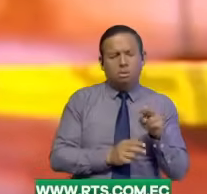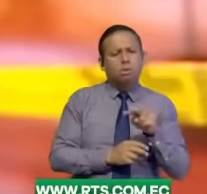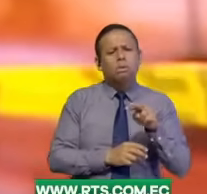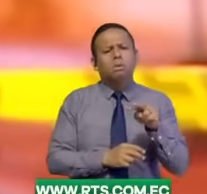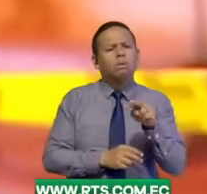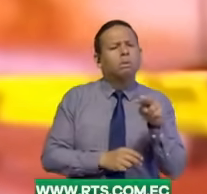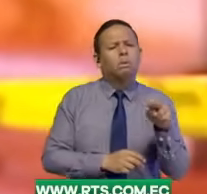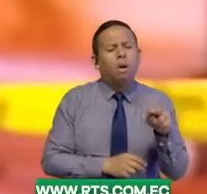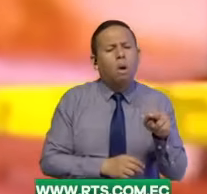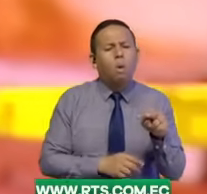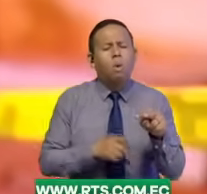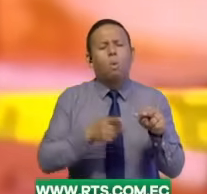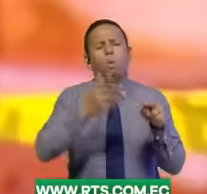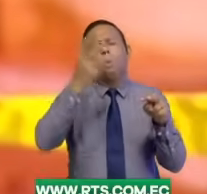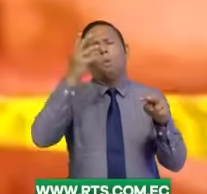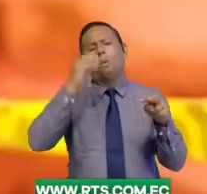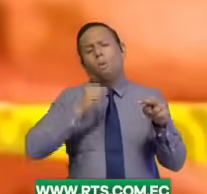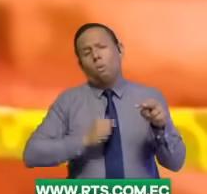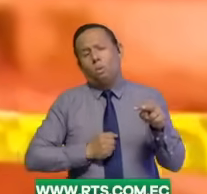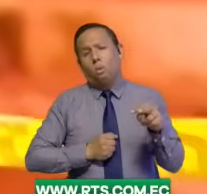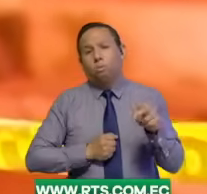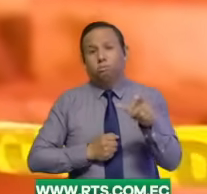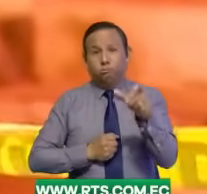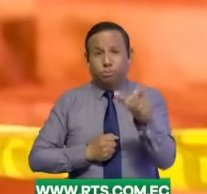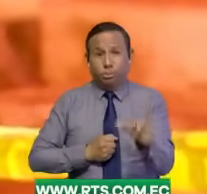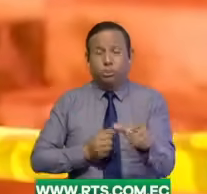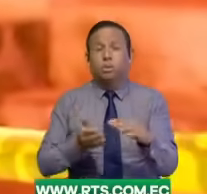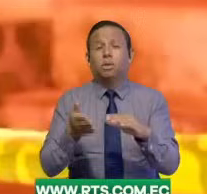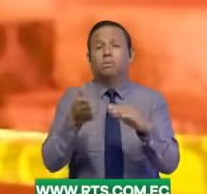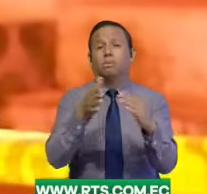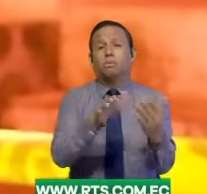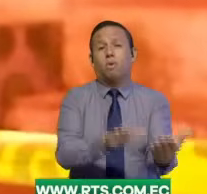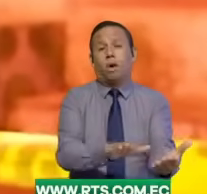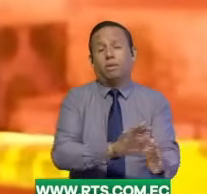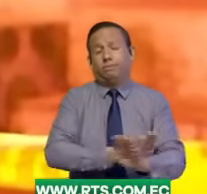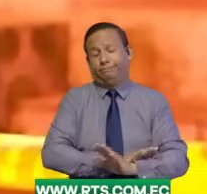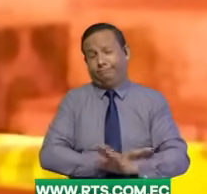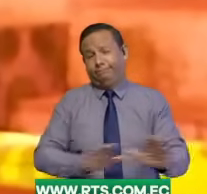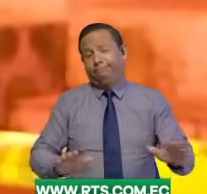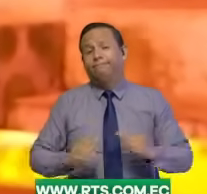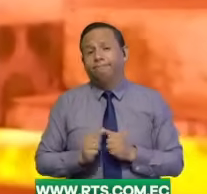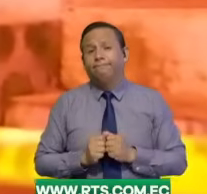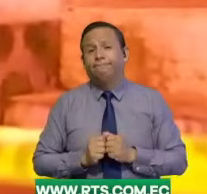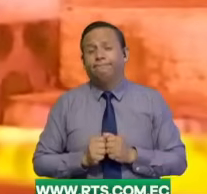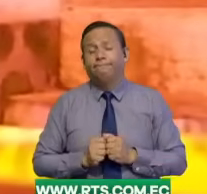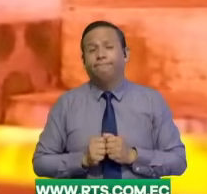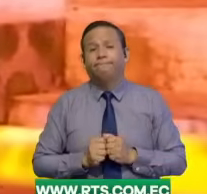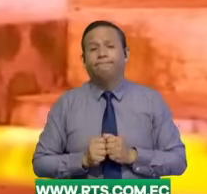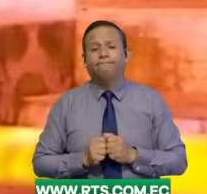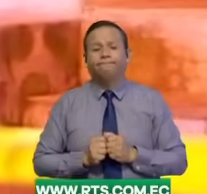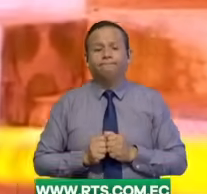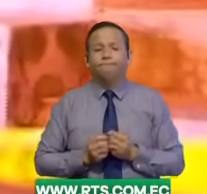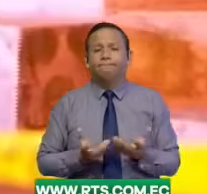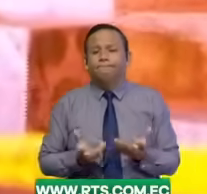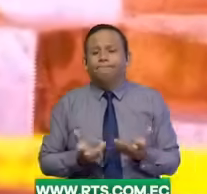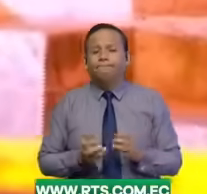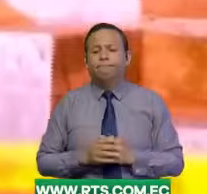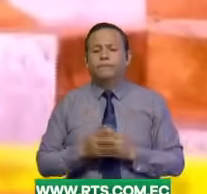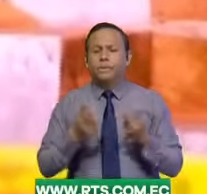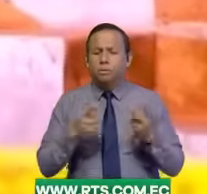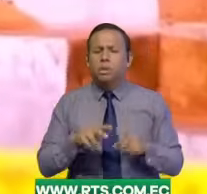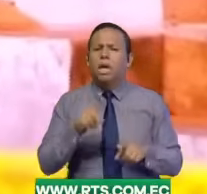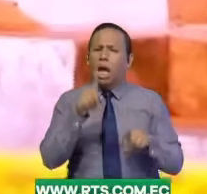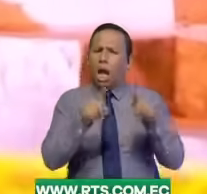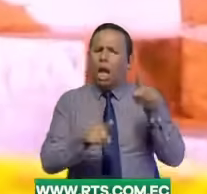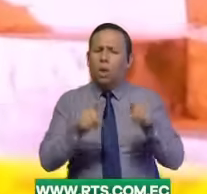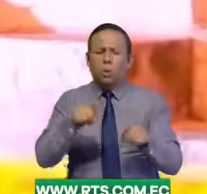víctima, se encontraron con aquel hombre que estaba ya sin vida. Y por ahí encontraron también varios